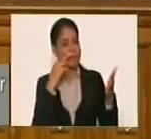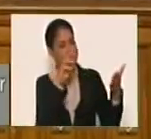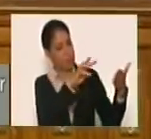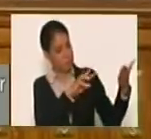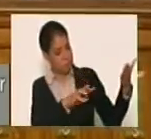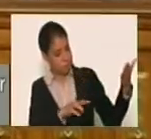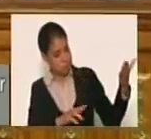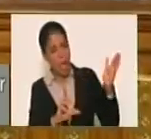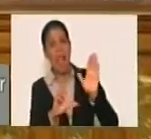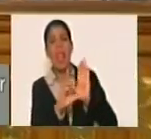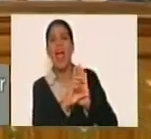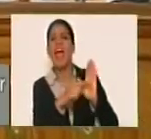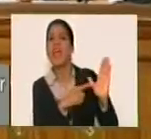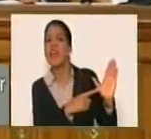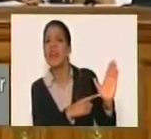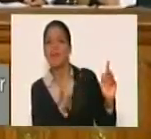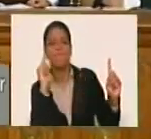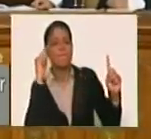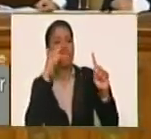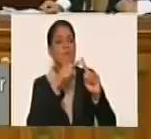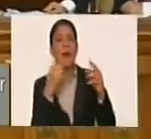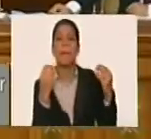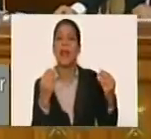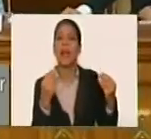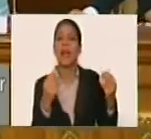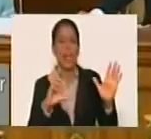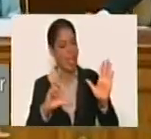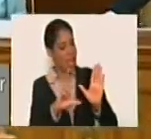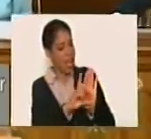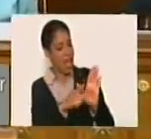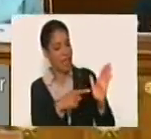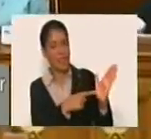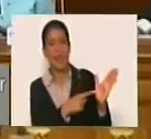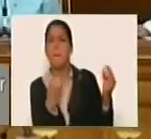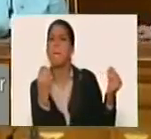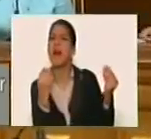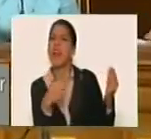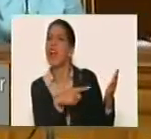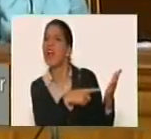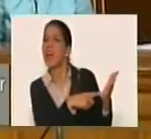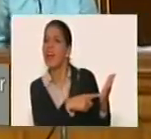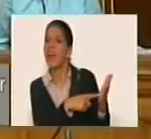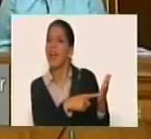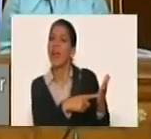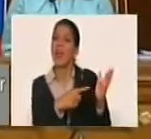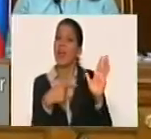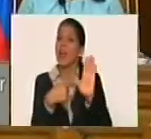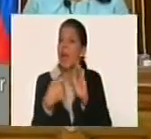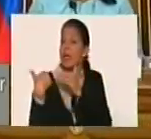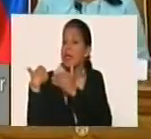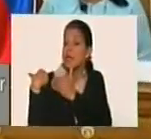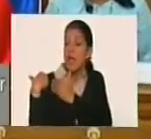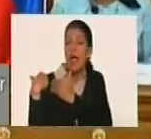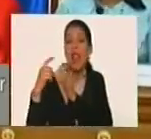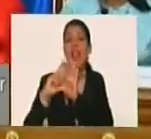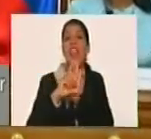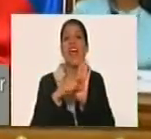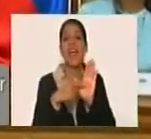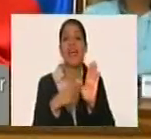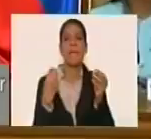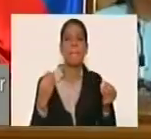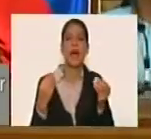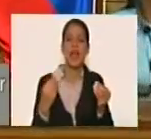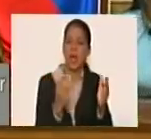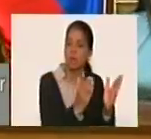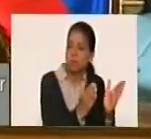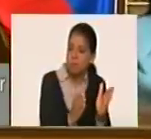objeto, dice, la presente ley tiene por objeto contribuir a generar las condiciones